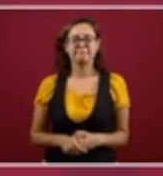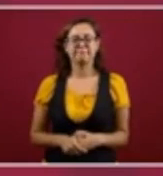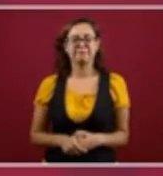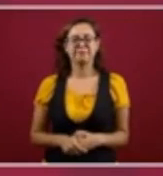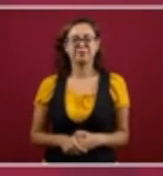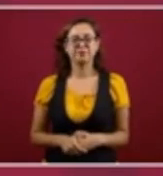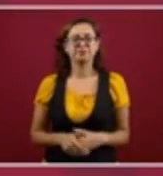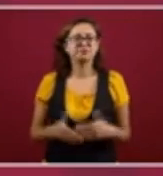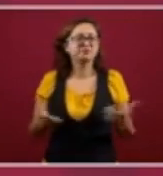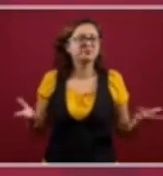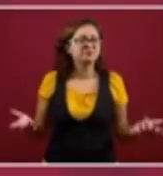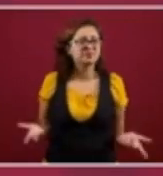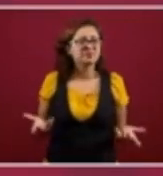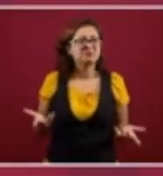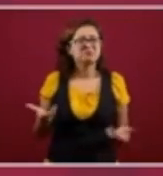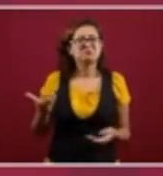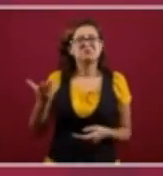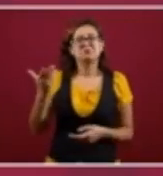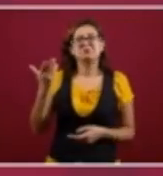la Roma